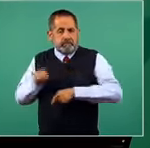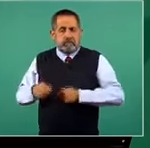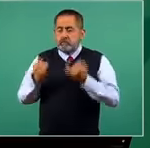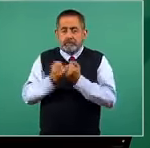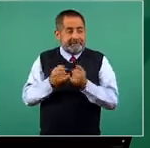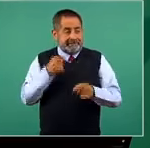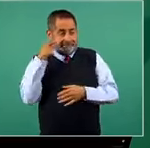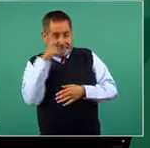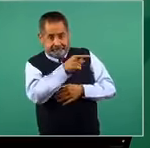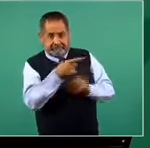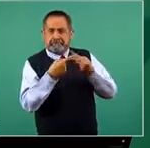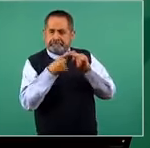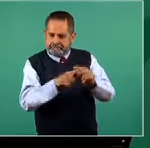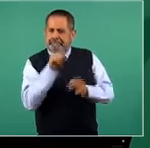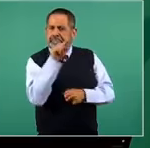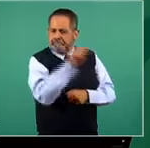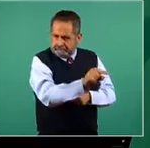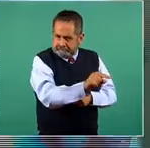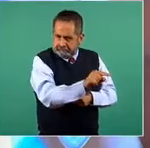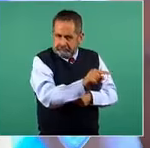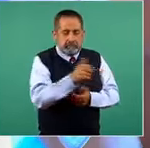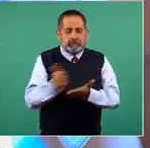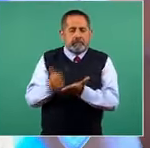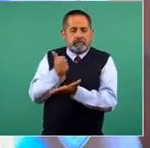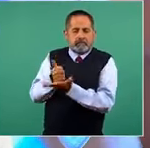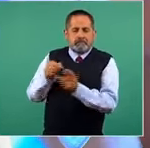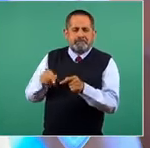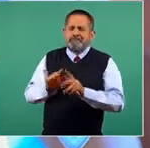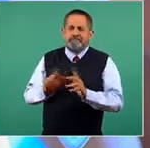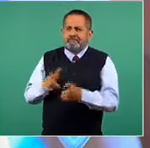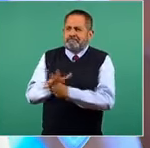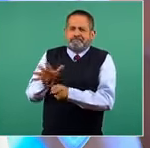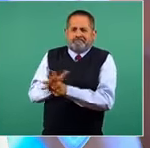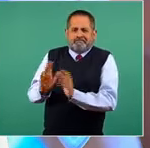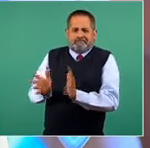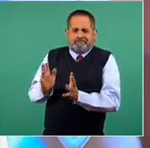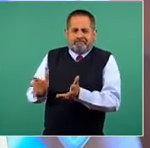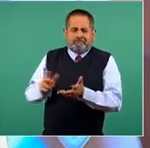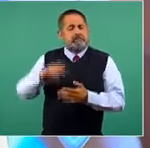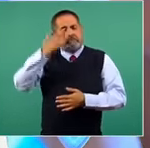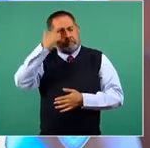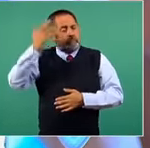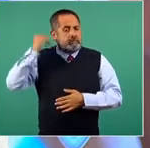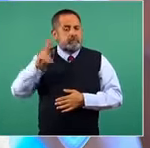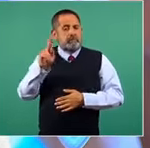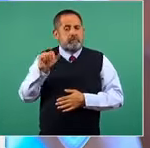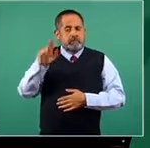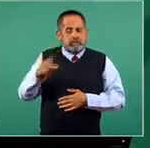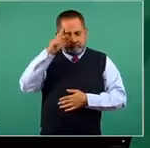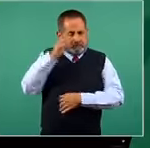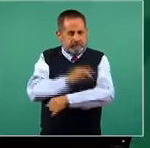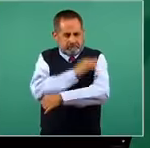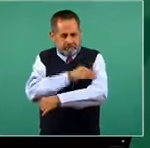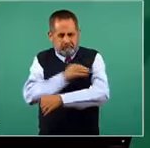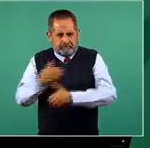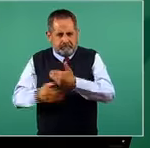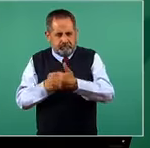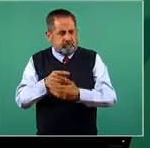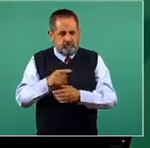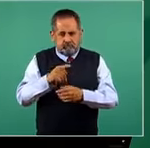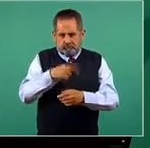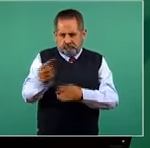ahí, no por los centros urbanos. Recordarán que cuando presentamos el programa de vacunación, pequeño paréntesis, ahorita